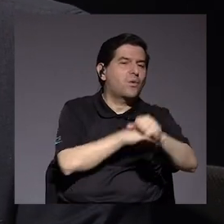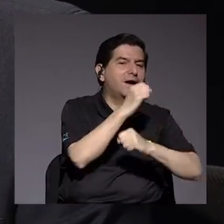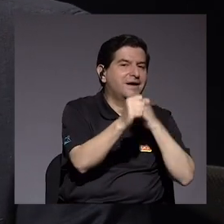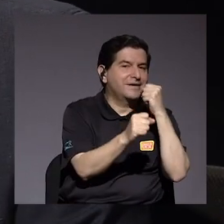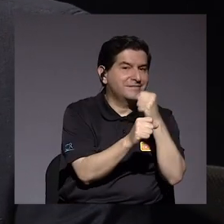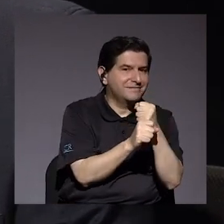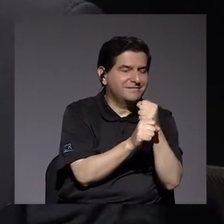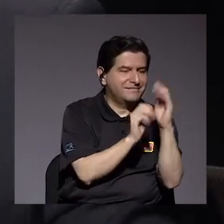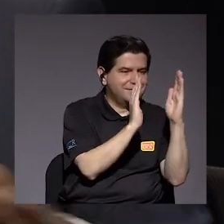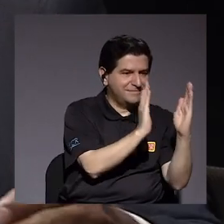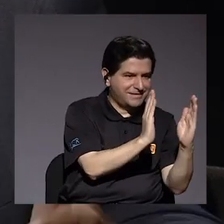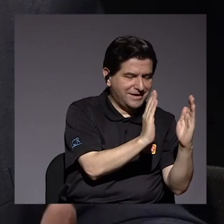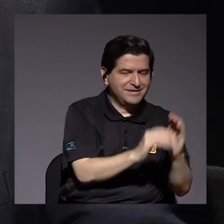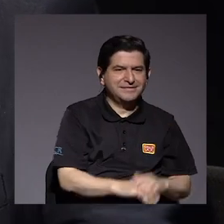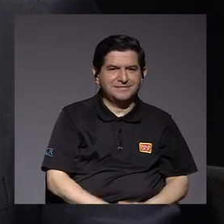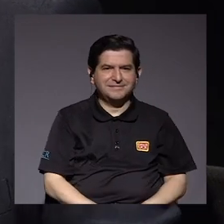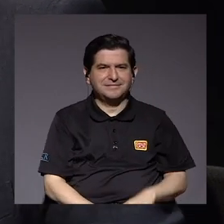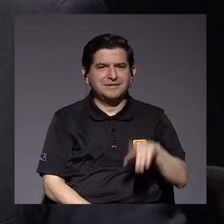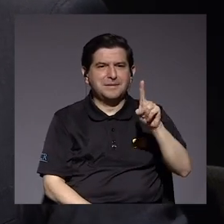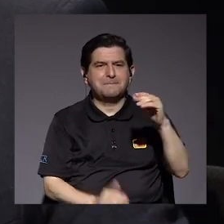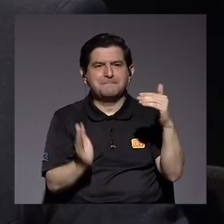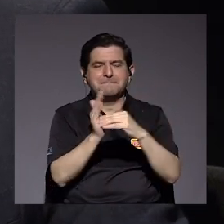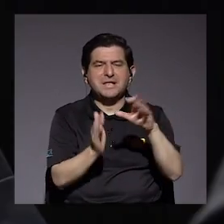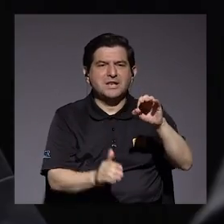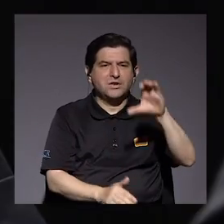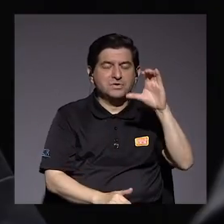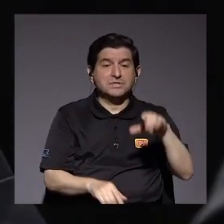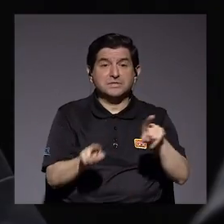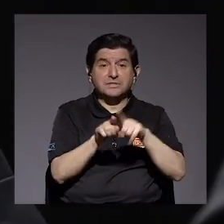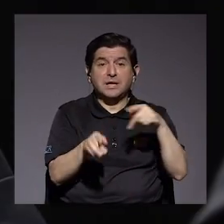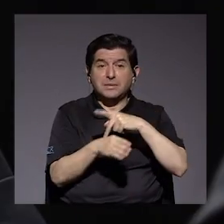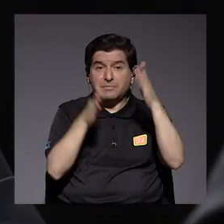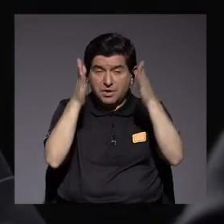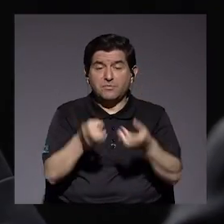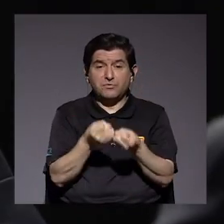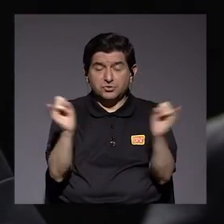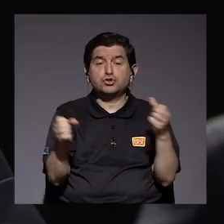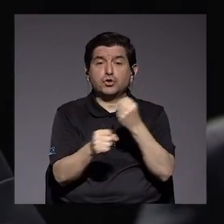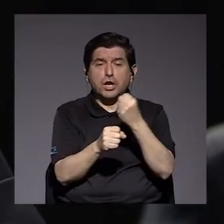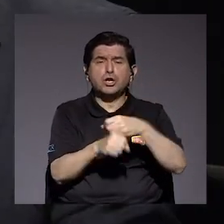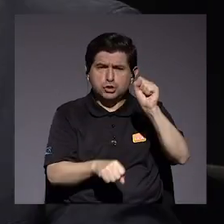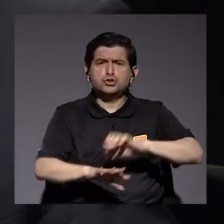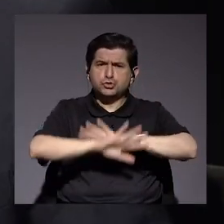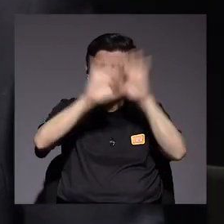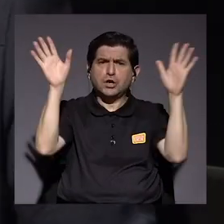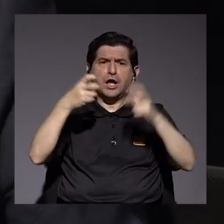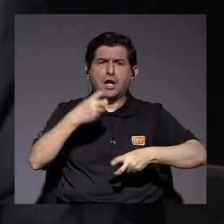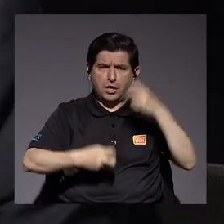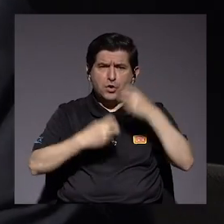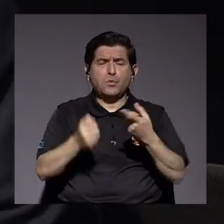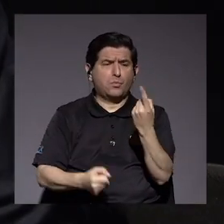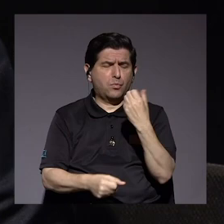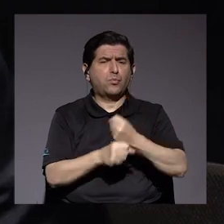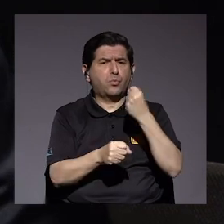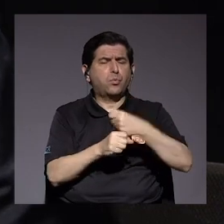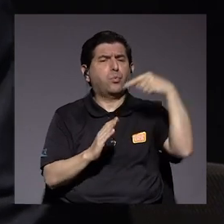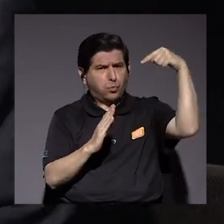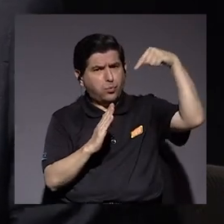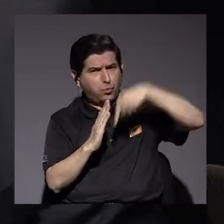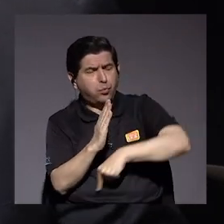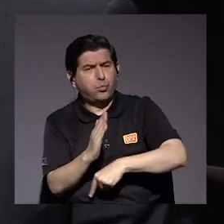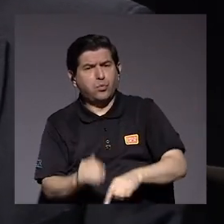años todos de 1902 profesionales sin trabajo también fernando hay que decir sí claro hay un problema de desempleo